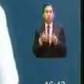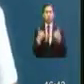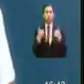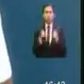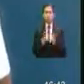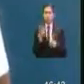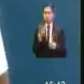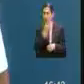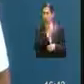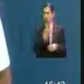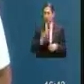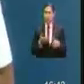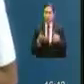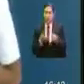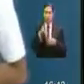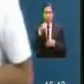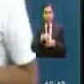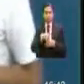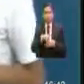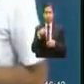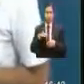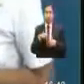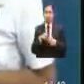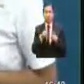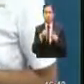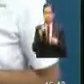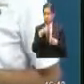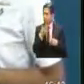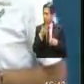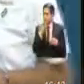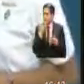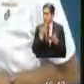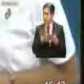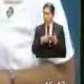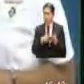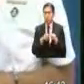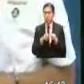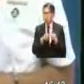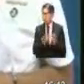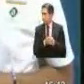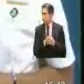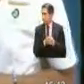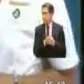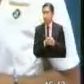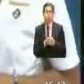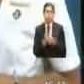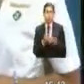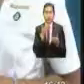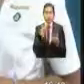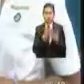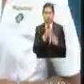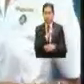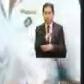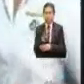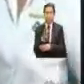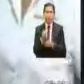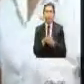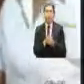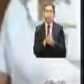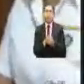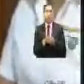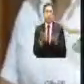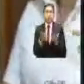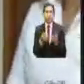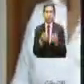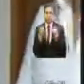la vicepresidenta del Tribunal Electoral, la doctora Daniela Vélez. Doctora, ¿qué reporte se tiene? Muy buenas tardes.